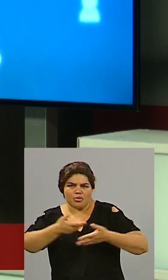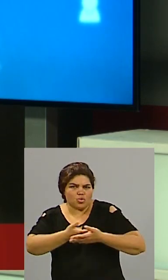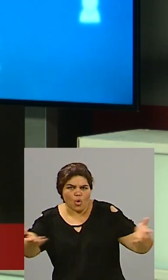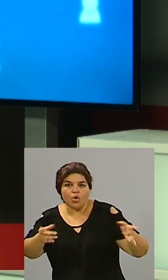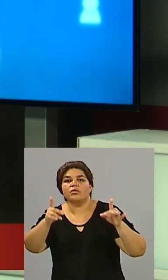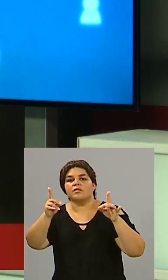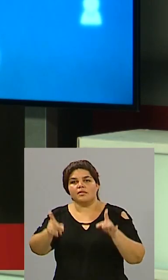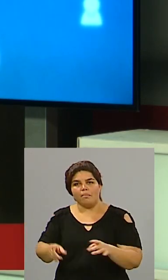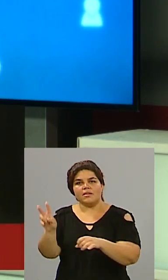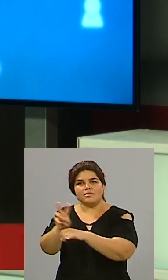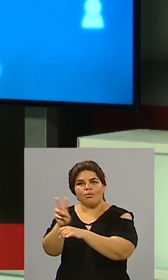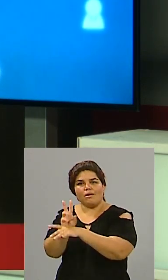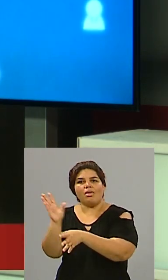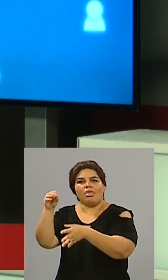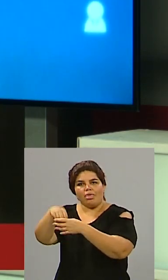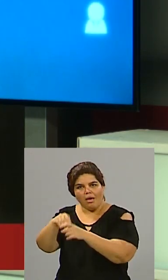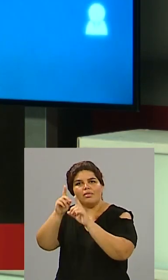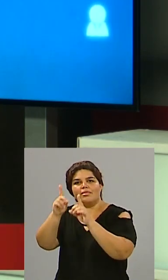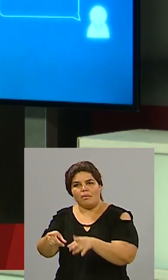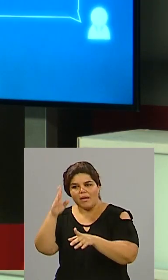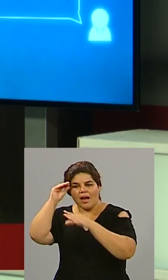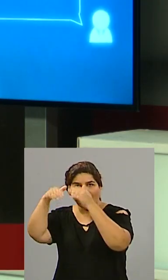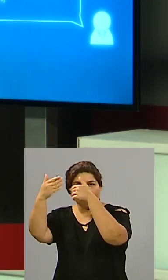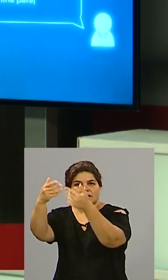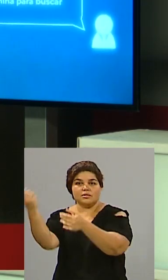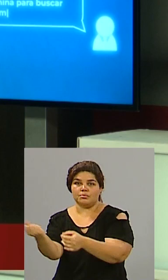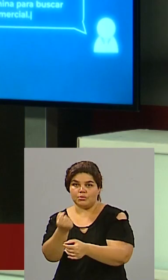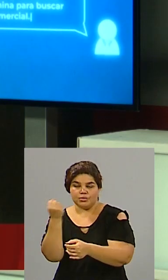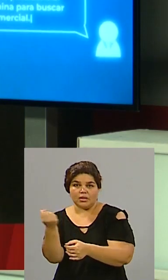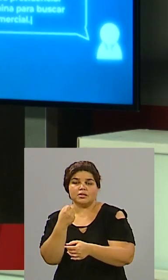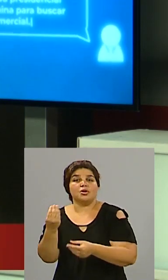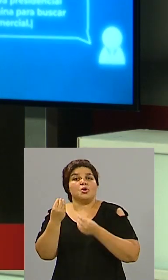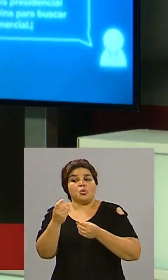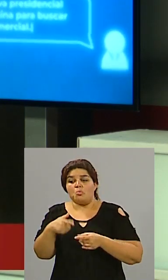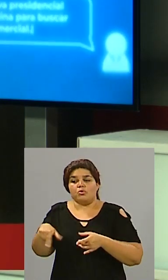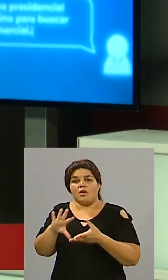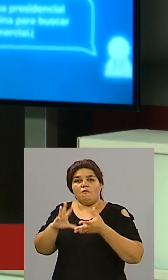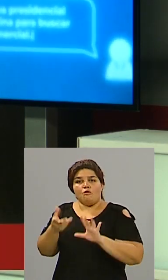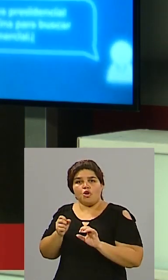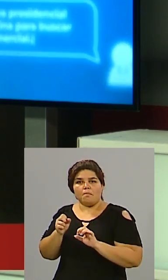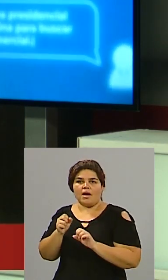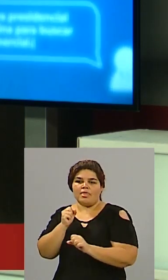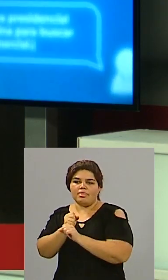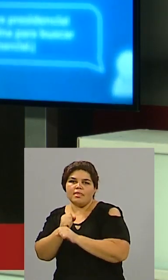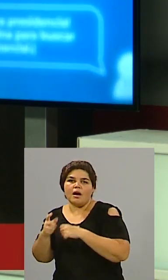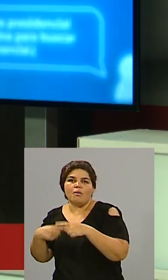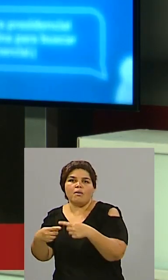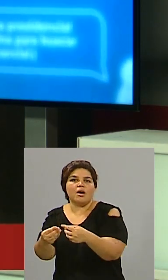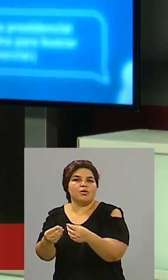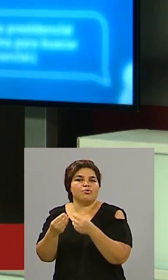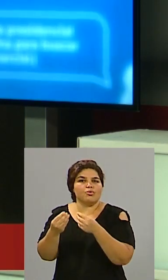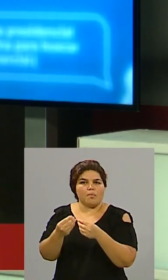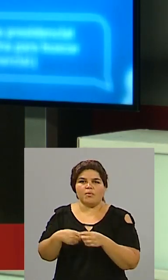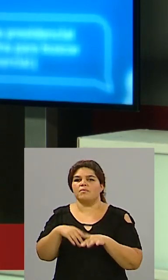seguridad también es sumamente importante. ¿Cómo se han venido desempeñando y cuáles son los objetivos que tienen? Pensando en la policía en sí, más allá